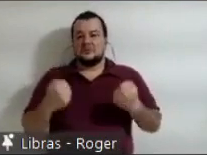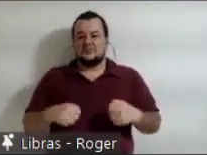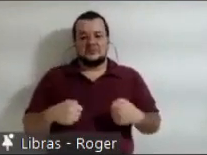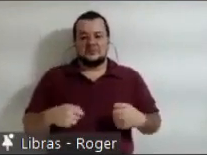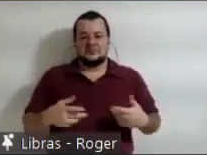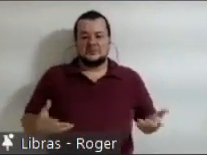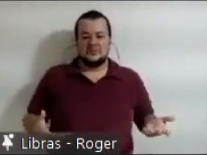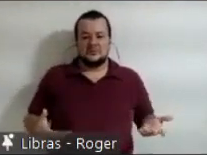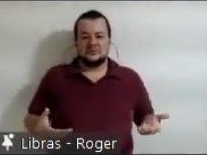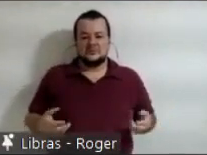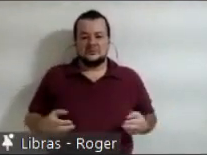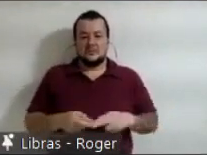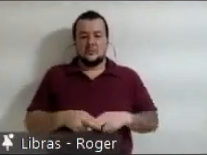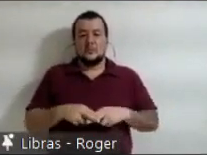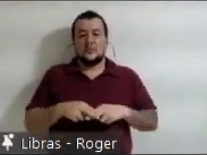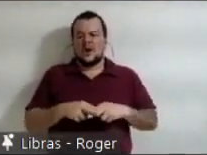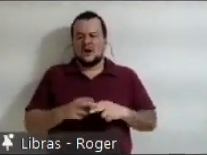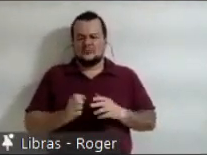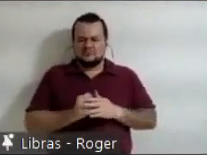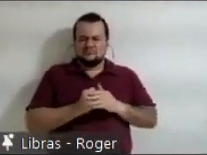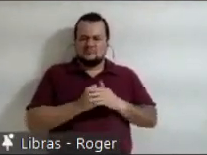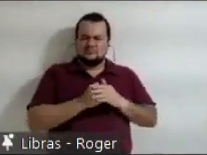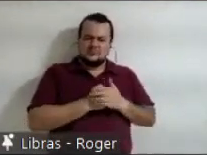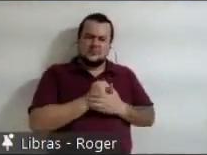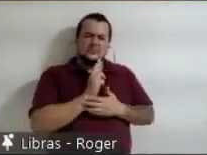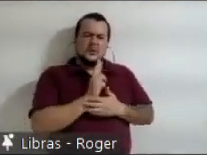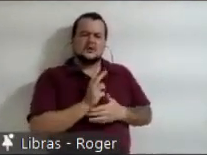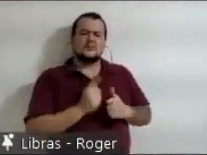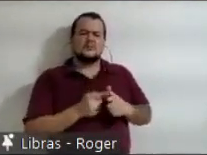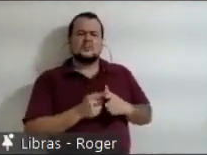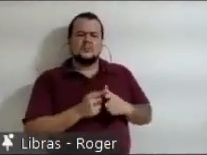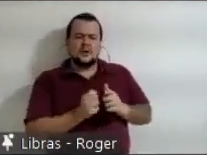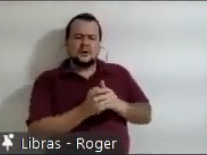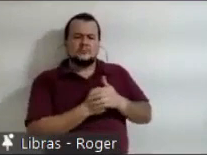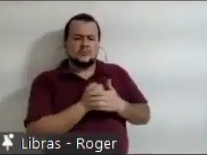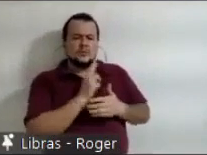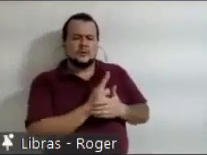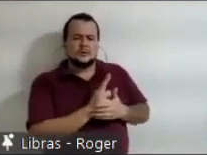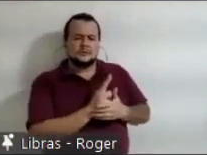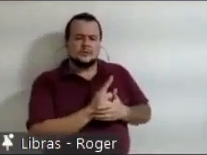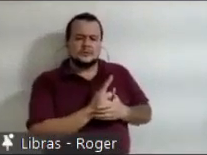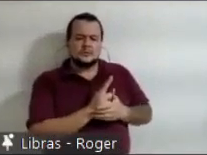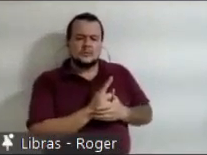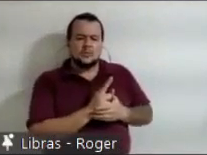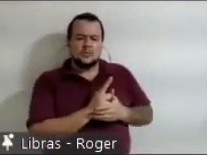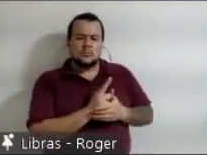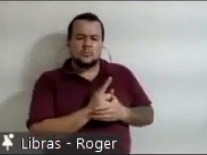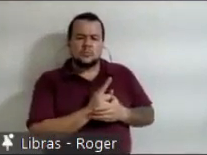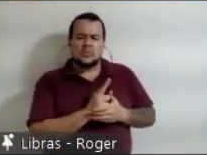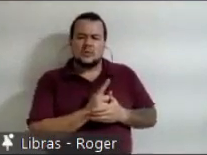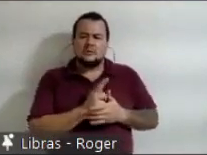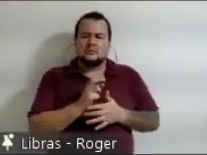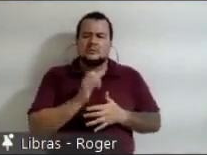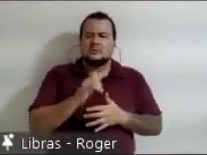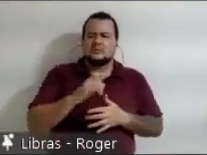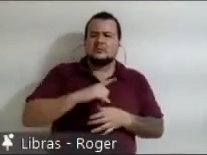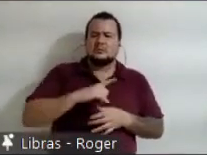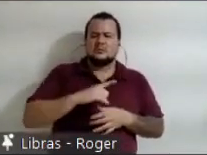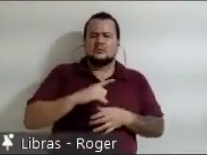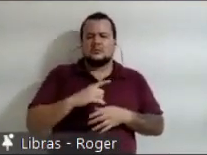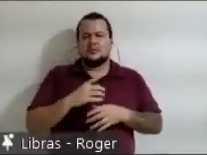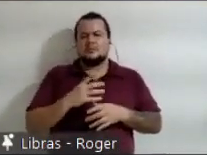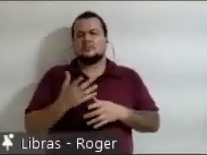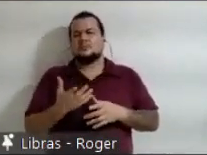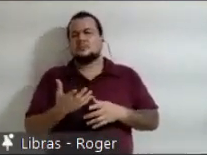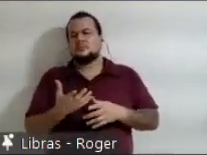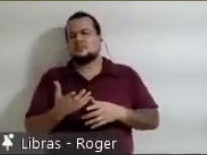perdón esconder las respuestas si existe google existe scopus existe el celular la